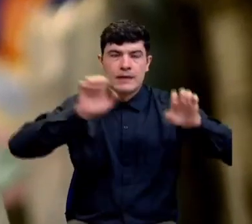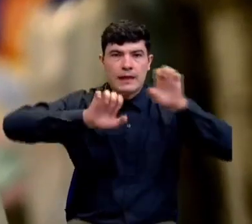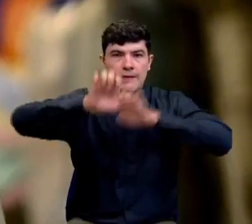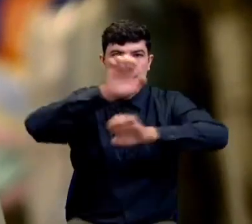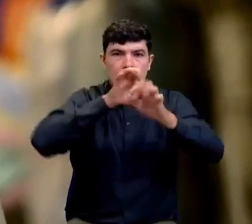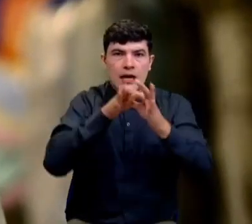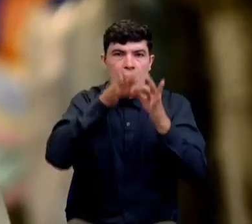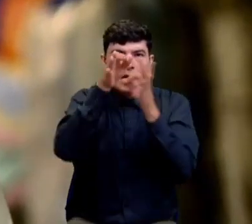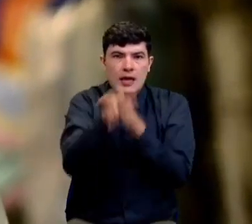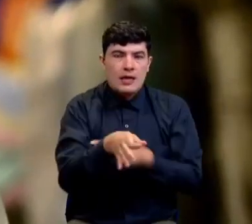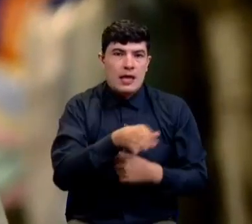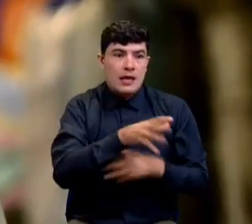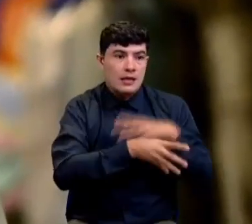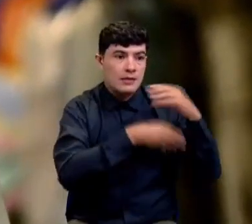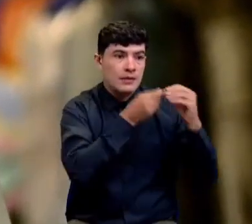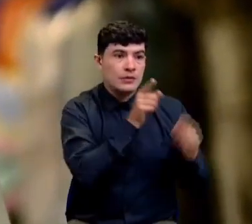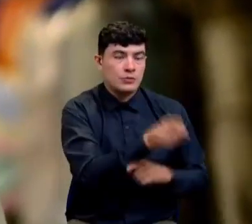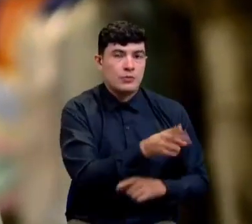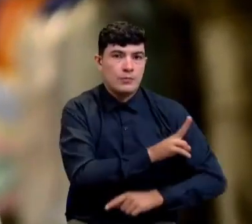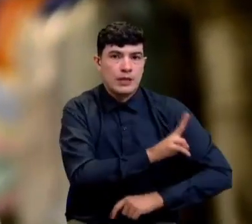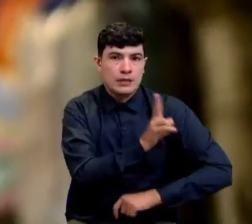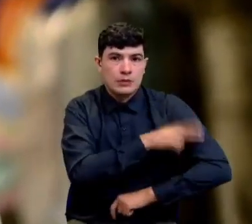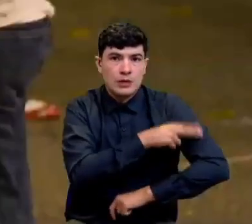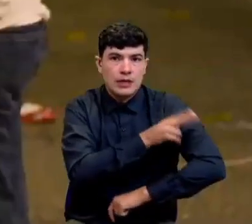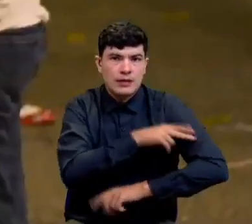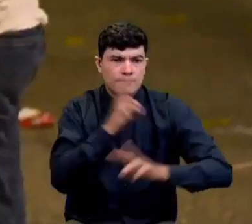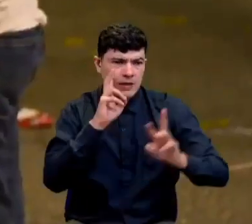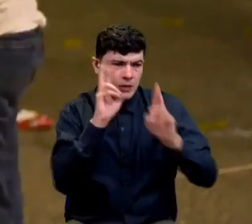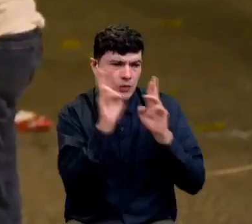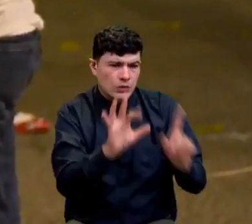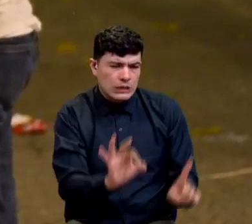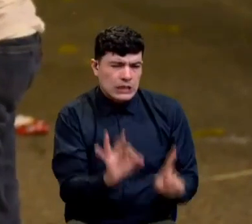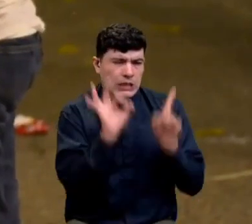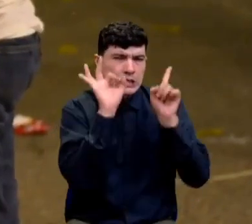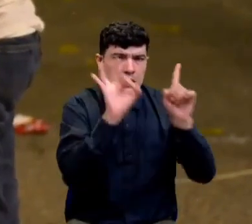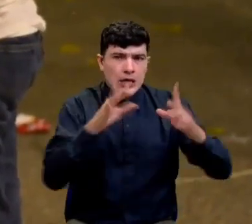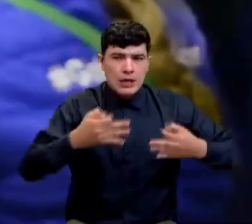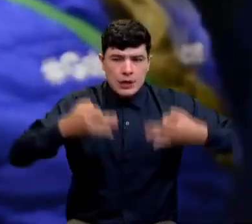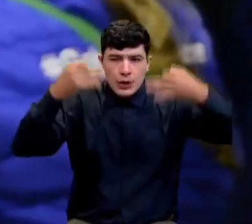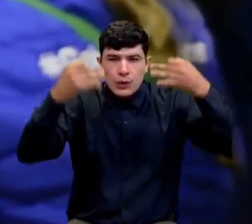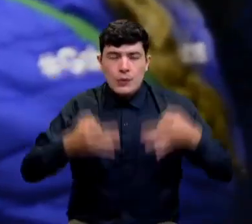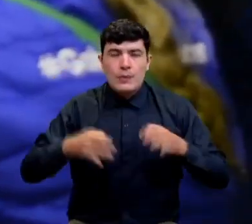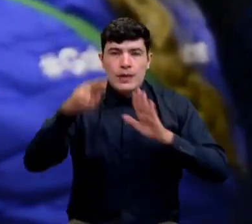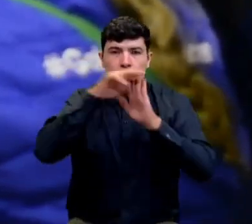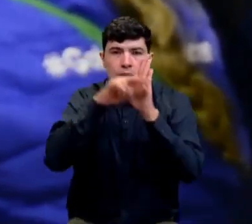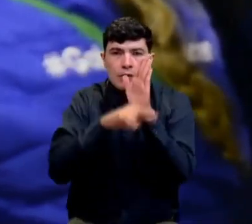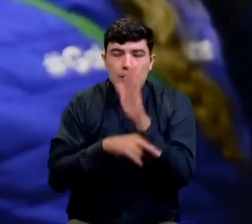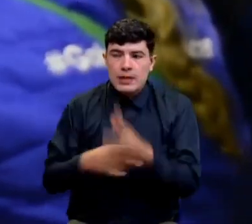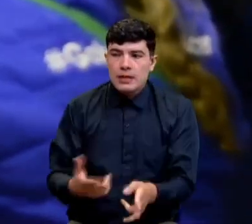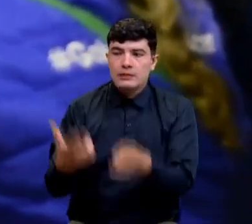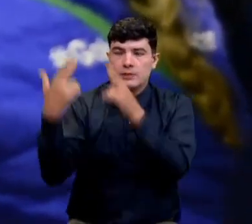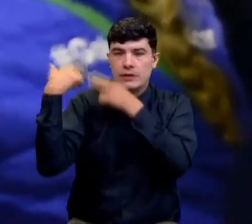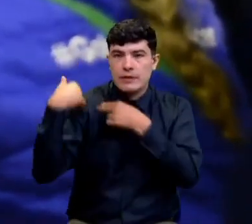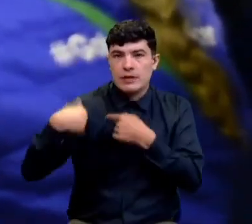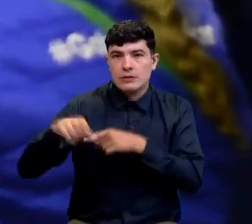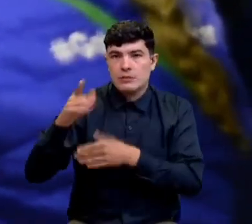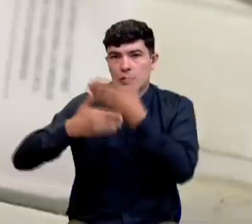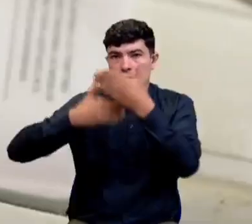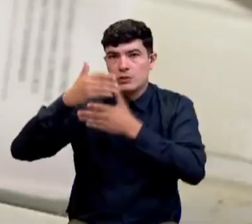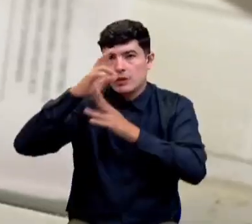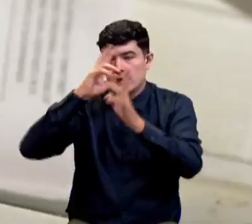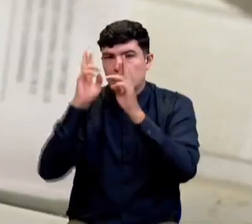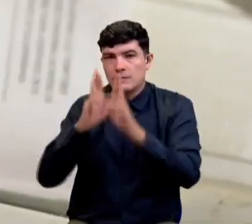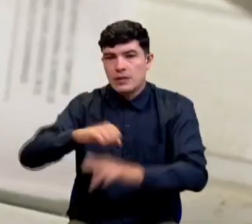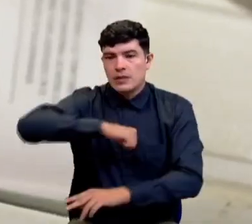la Procuraduría, la misma personería que han garantizado el cumplimiento de nuestra responsabilidad en el marco del respeto por